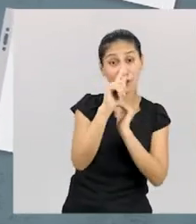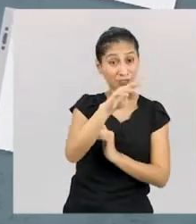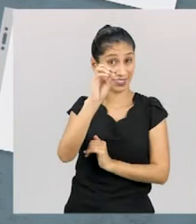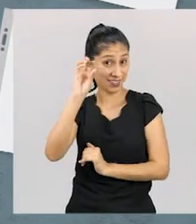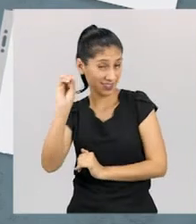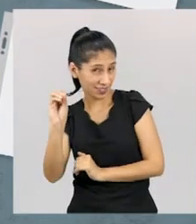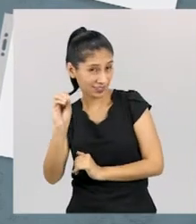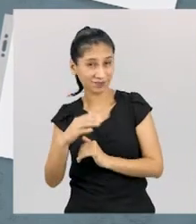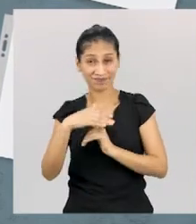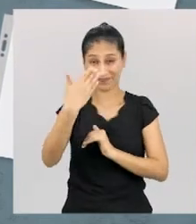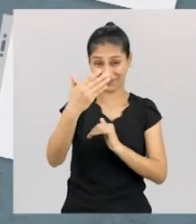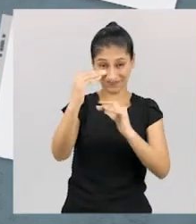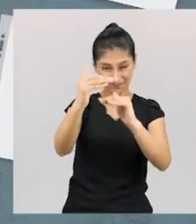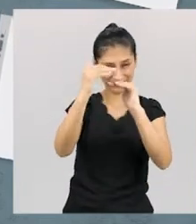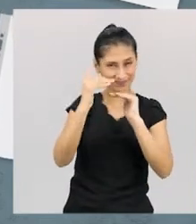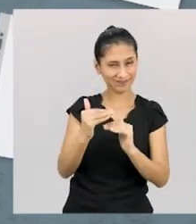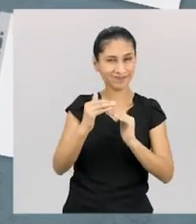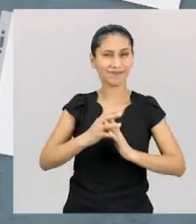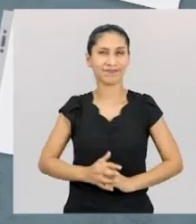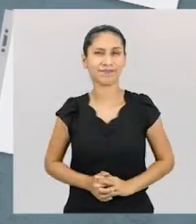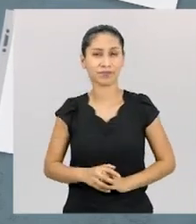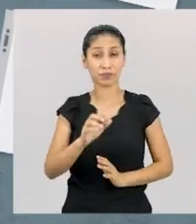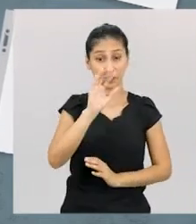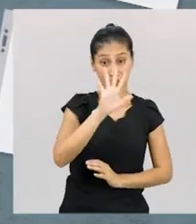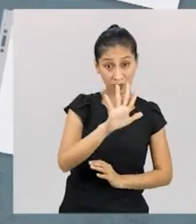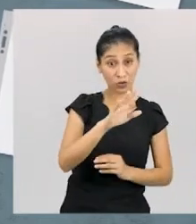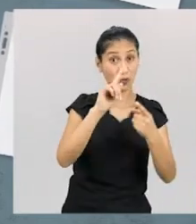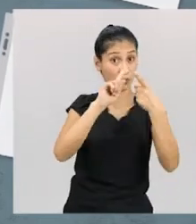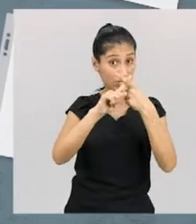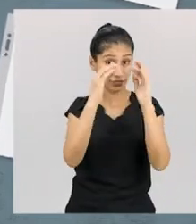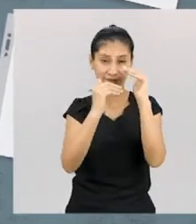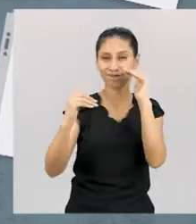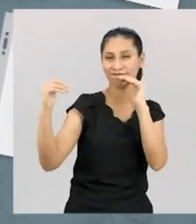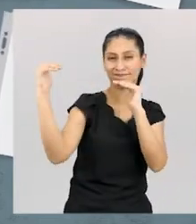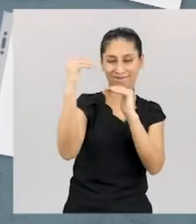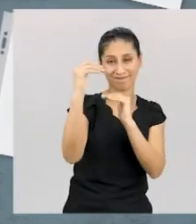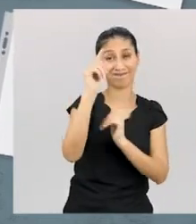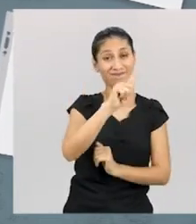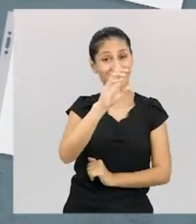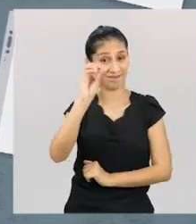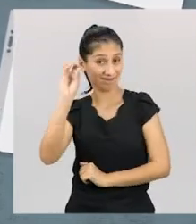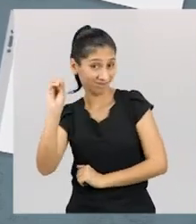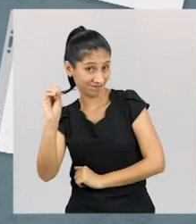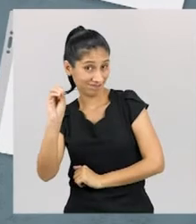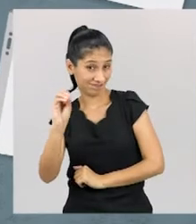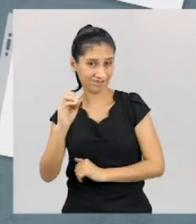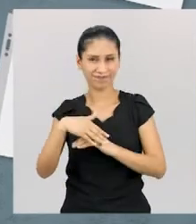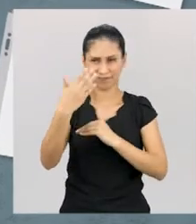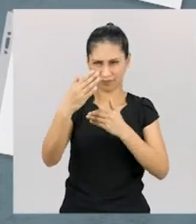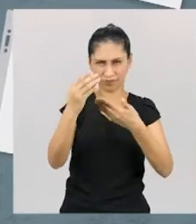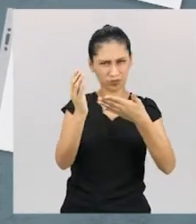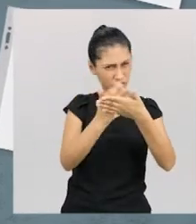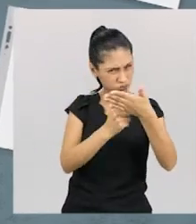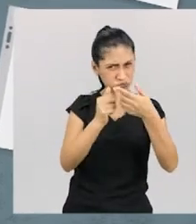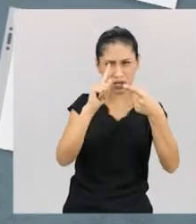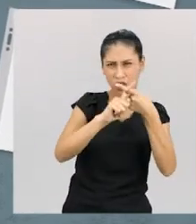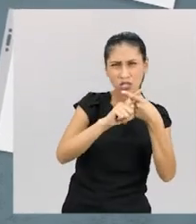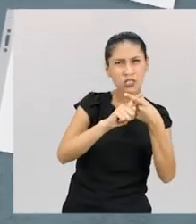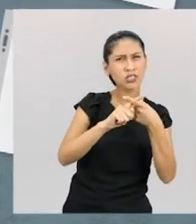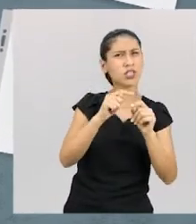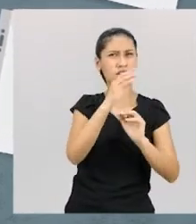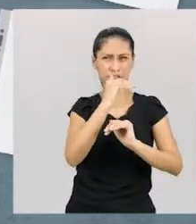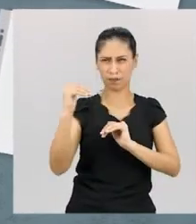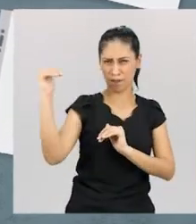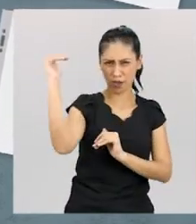A partir de la primera ecuación tenemos 5X es mayor que 100. Despejando X, X es mayor